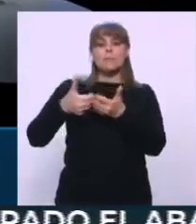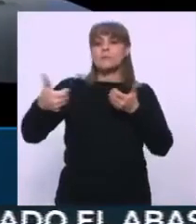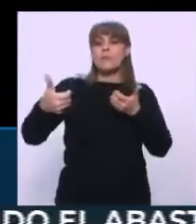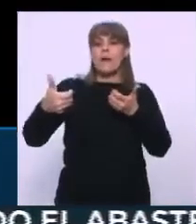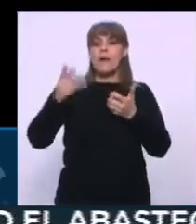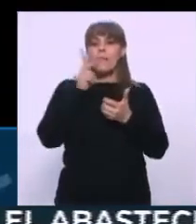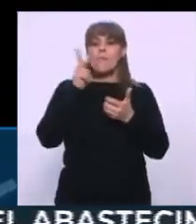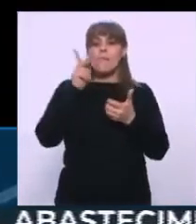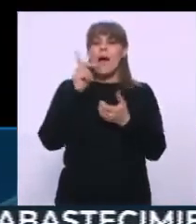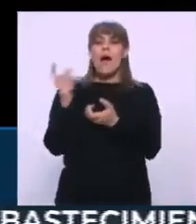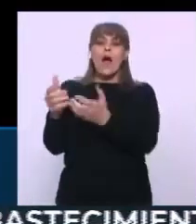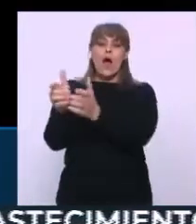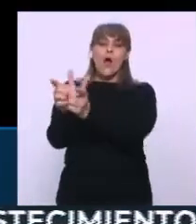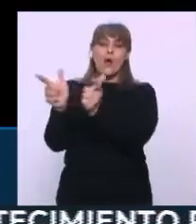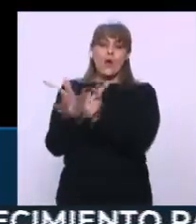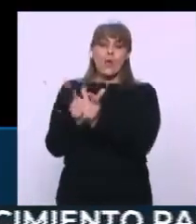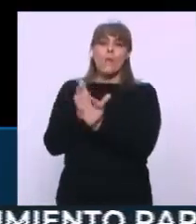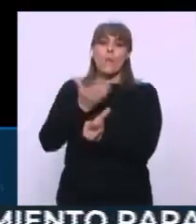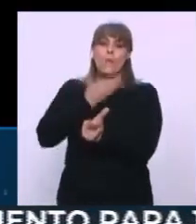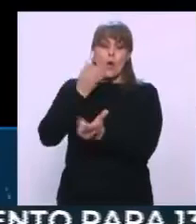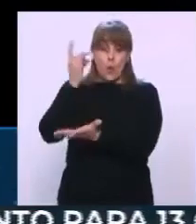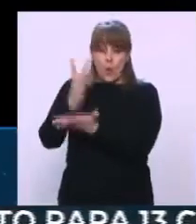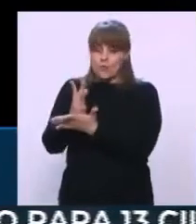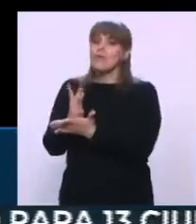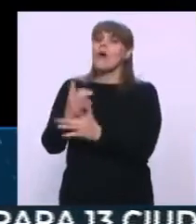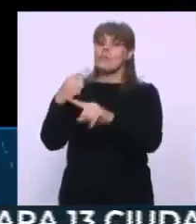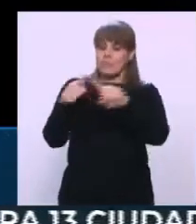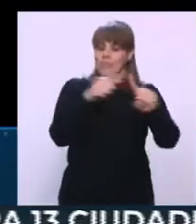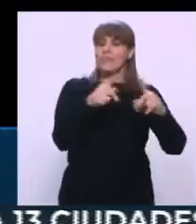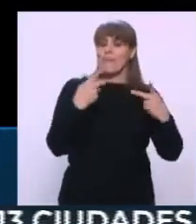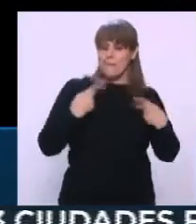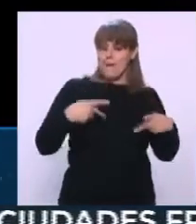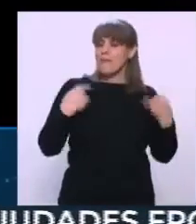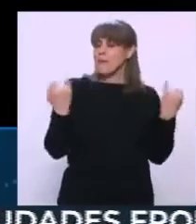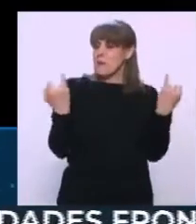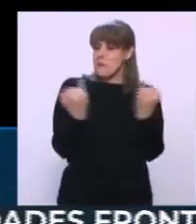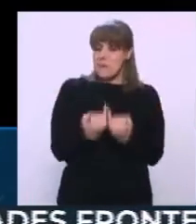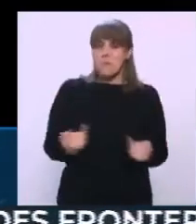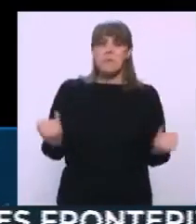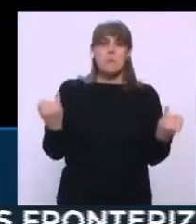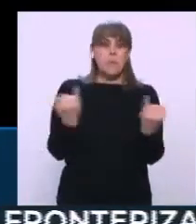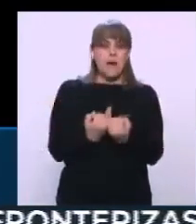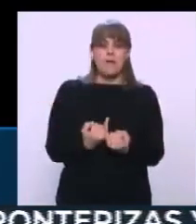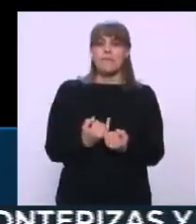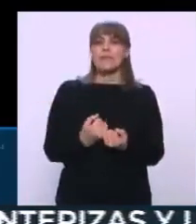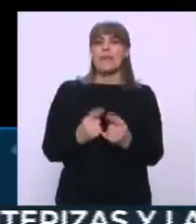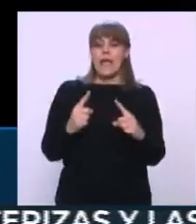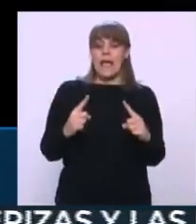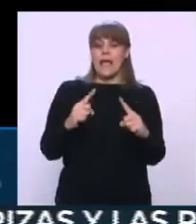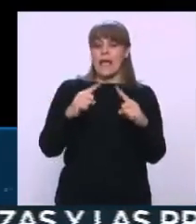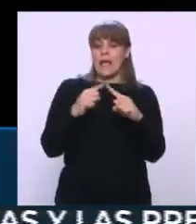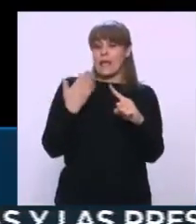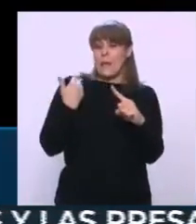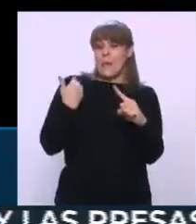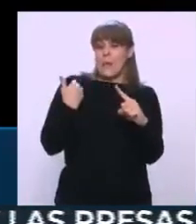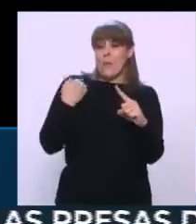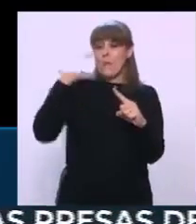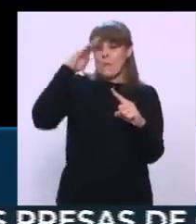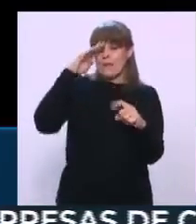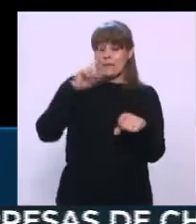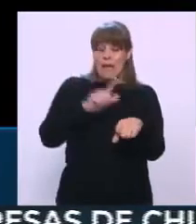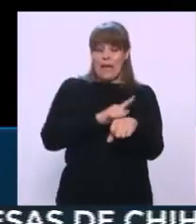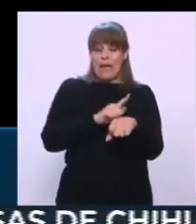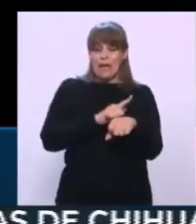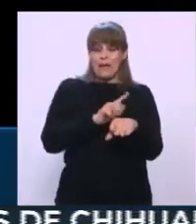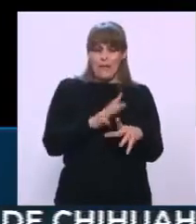los grupos conservadores. La Iglesia hasta hace muy poco veía la homosexualidad como